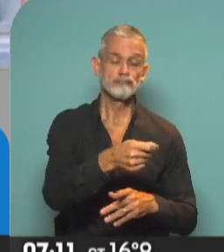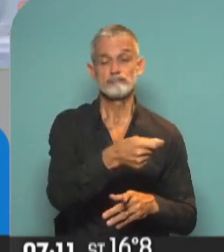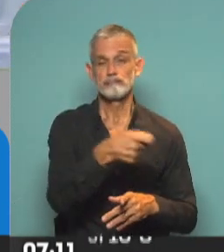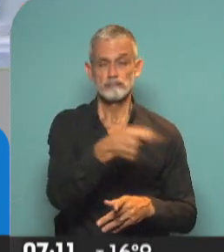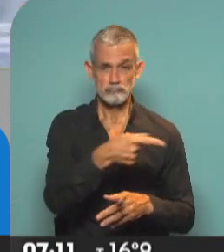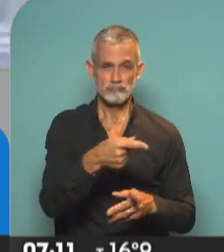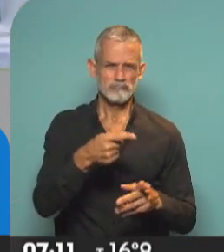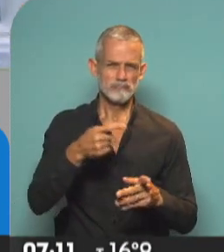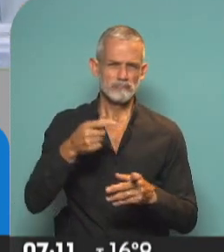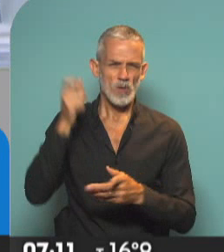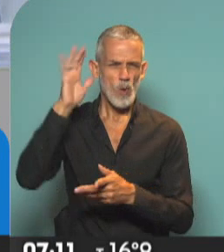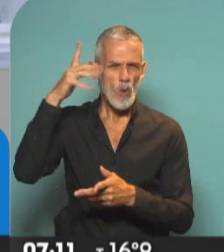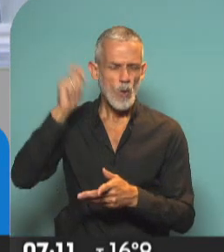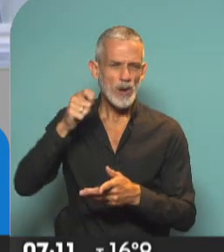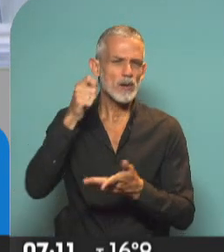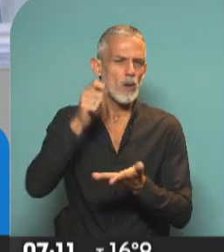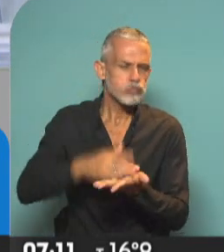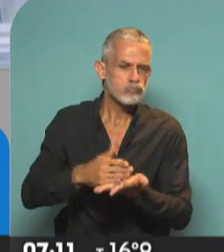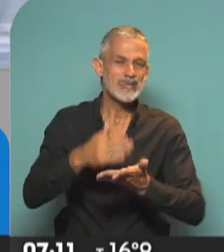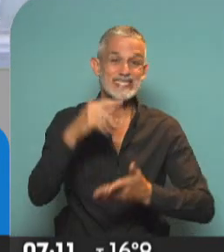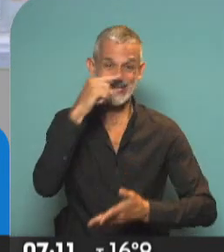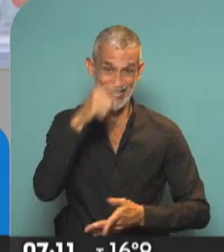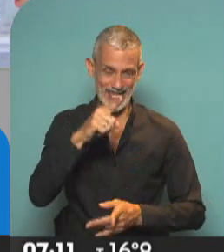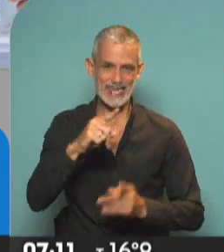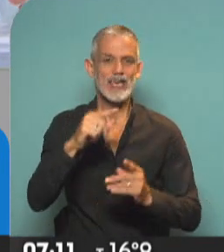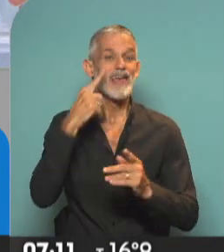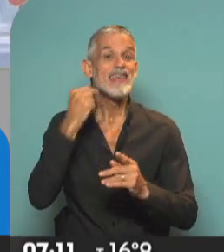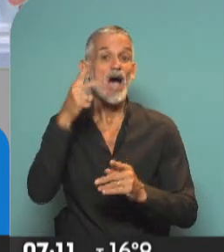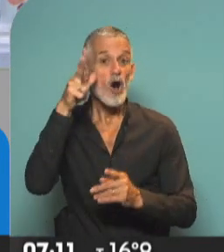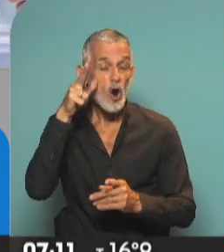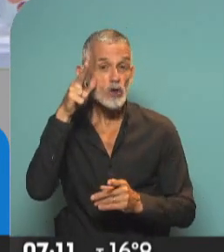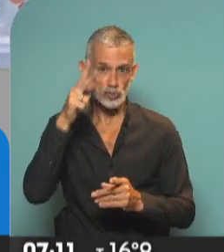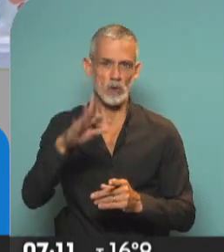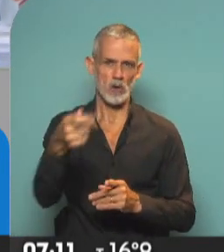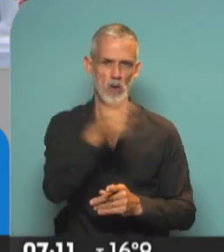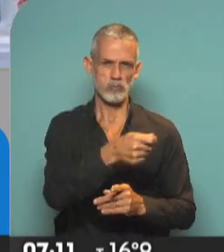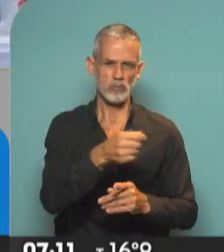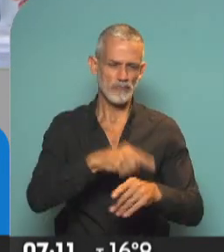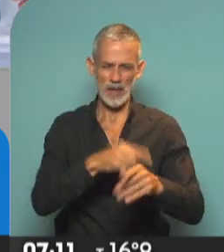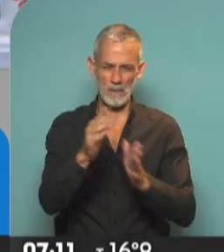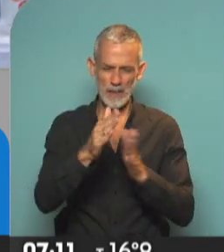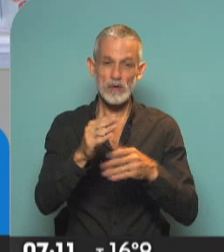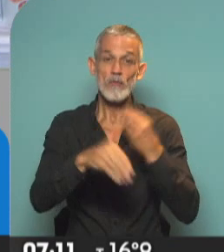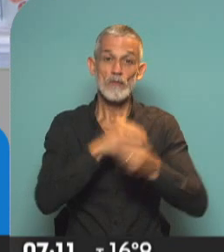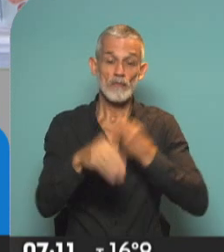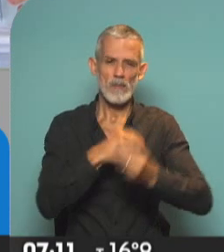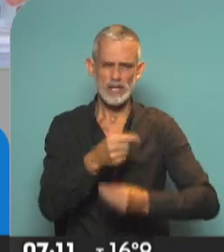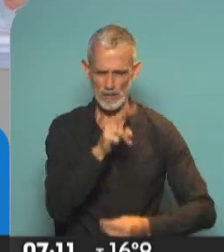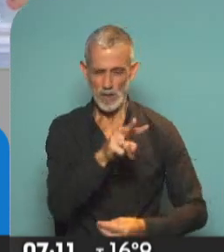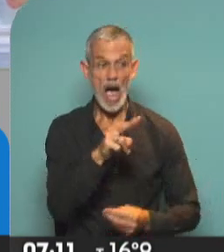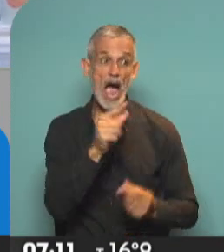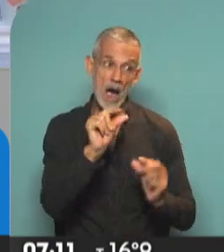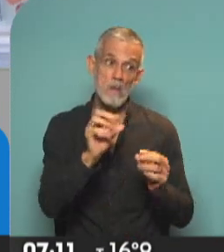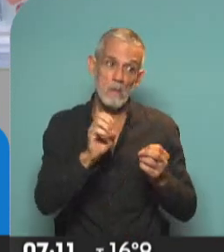fue el 7, le fue suministrado el 8 de enero. Hubo un periodo en el que, según los familiares, se observó